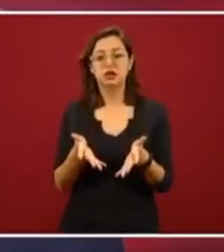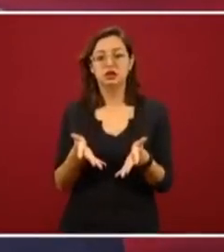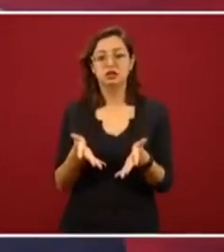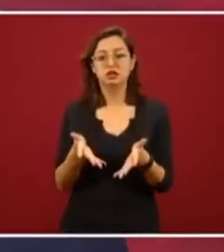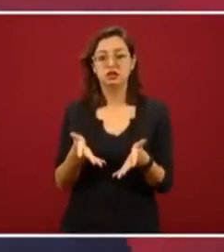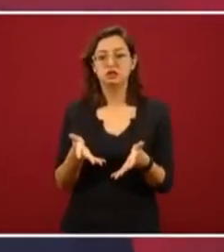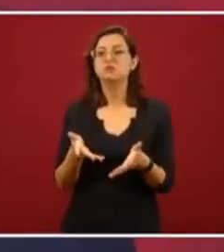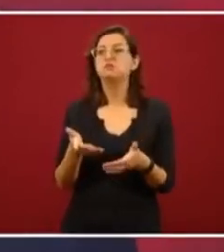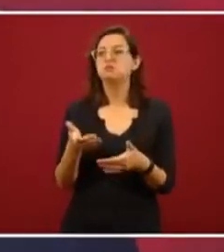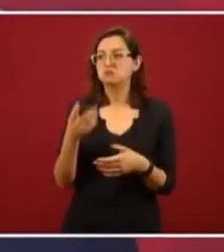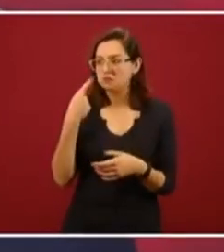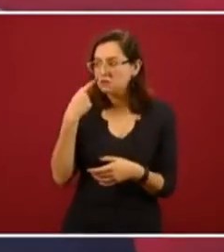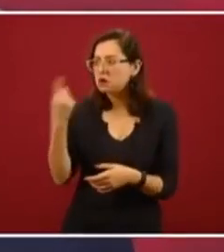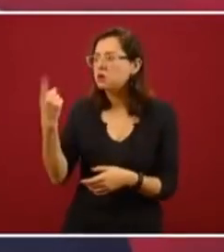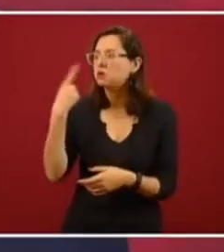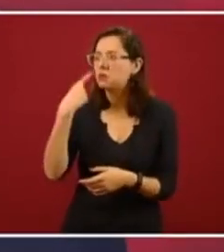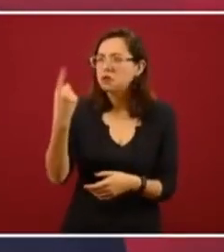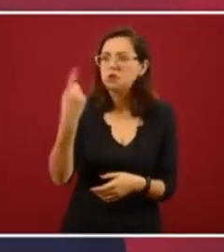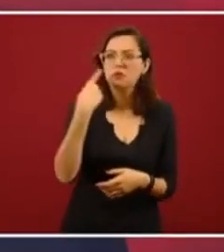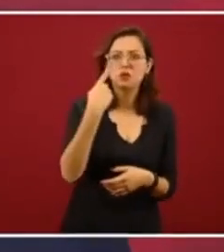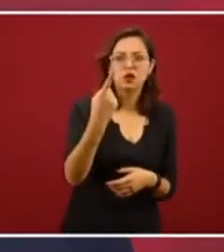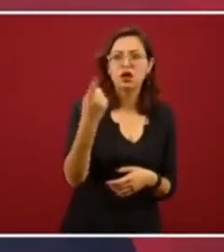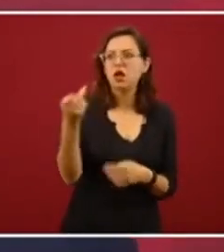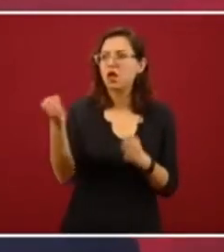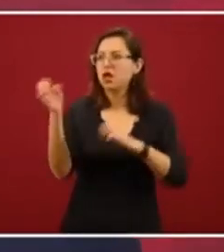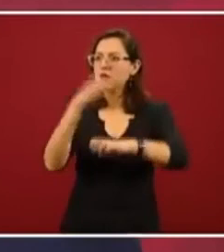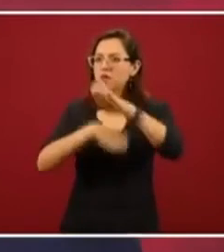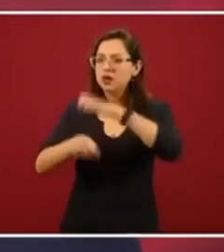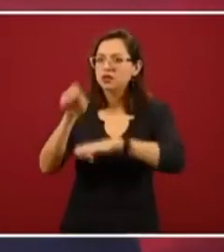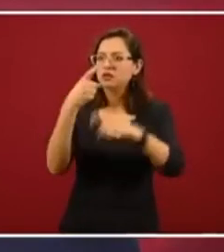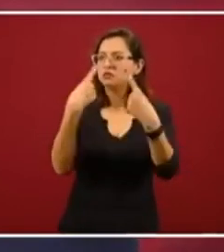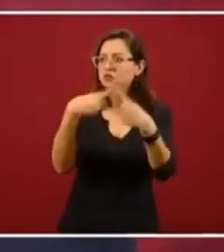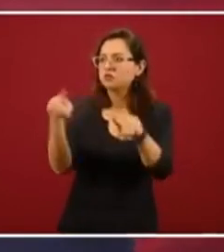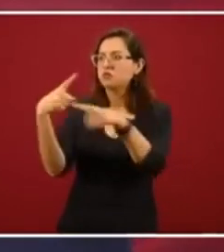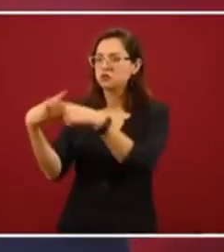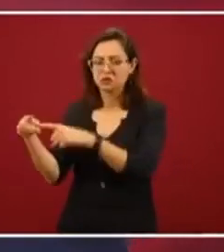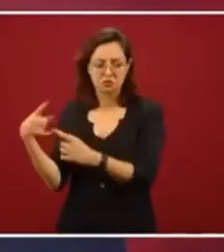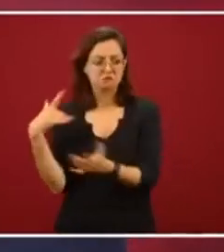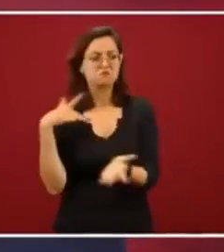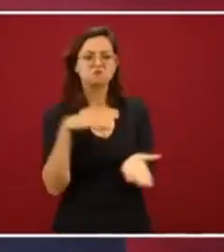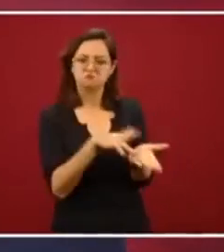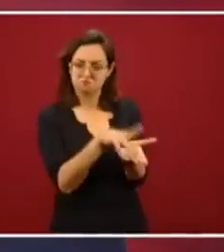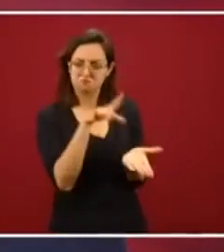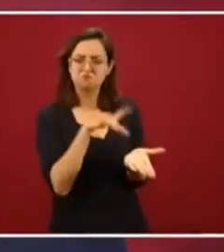muestras de solidaridad de empresarios.